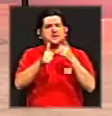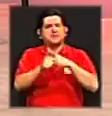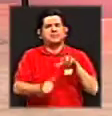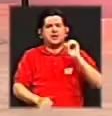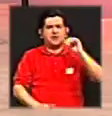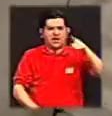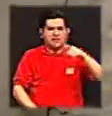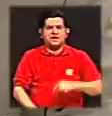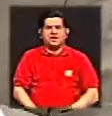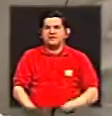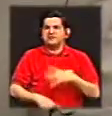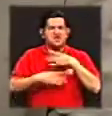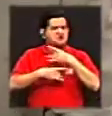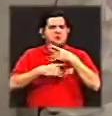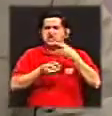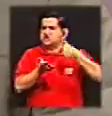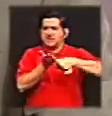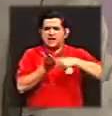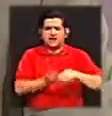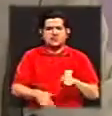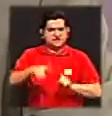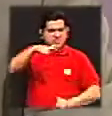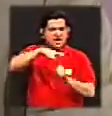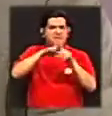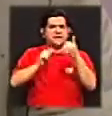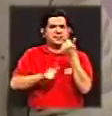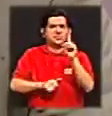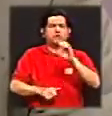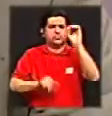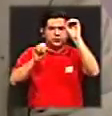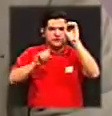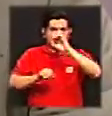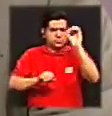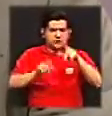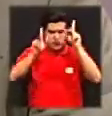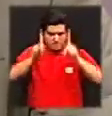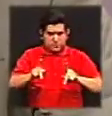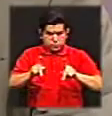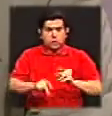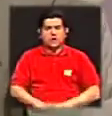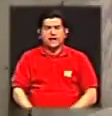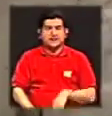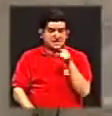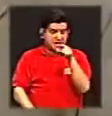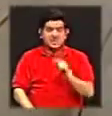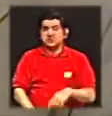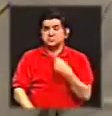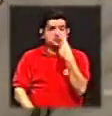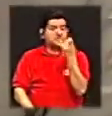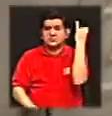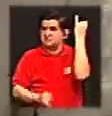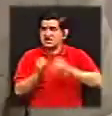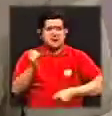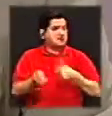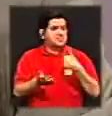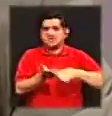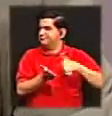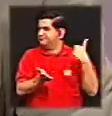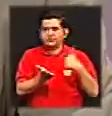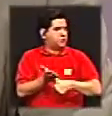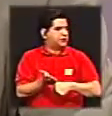estudio salta que hay un 11% de personas que definitivamente dicen que no van a ir a